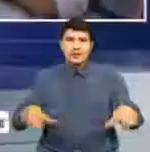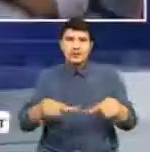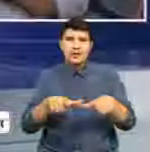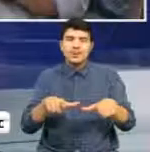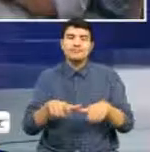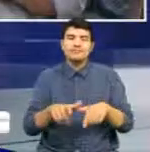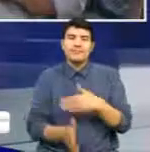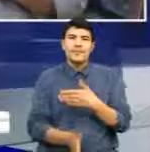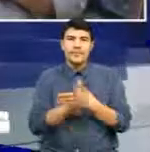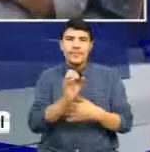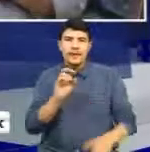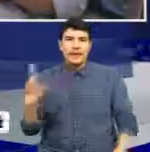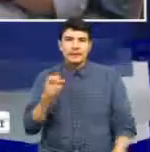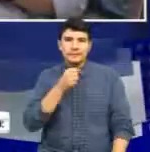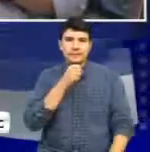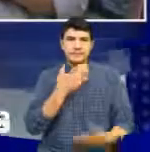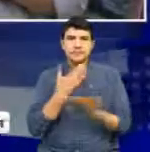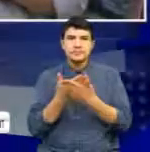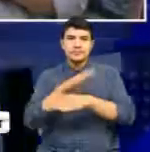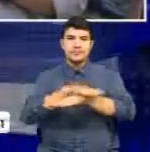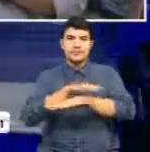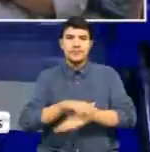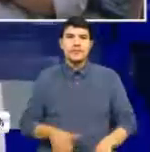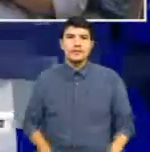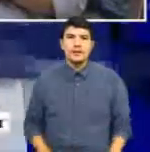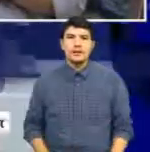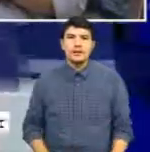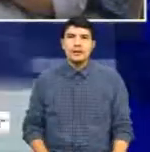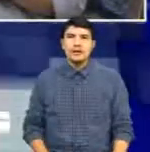ciudad. Con la cámara de David Ortiz, informó Heider Logato Cuadros para Oriente Noticias.